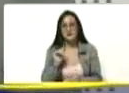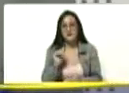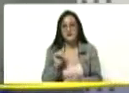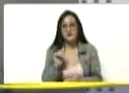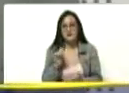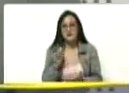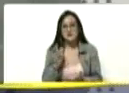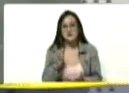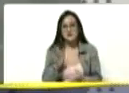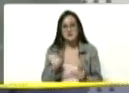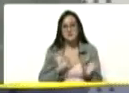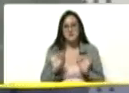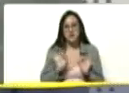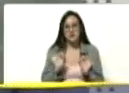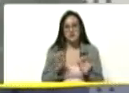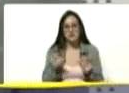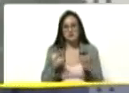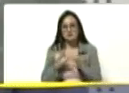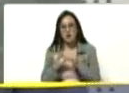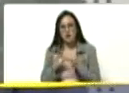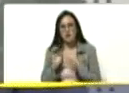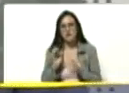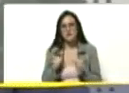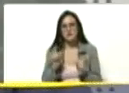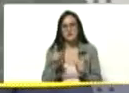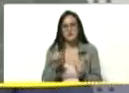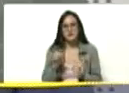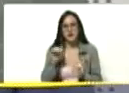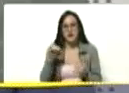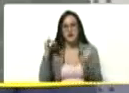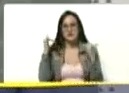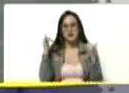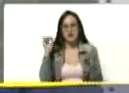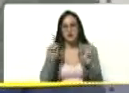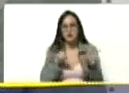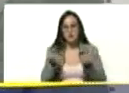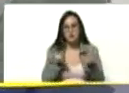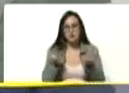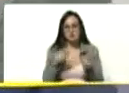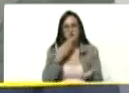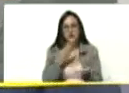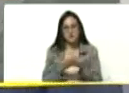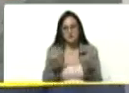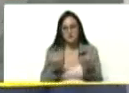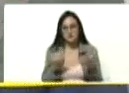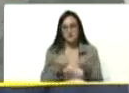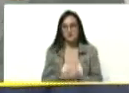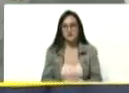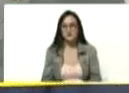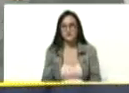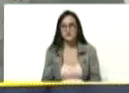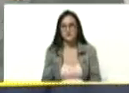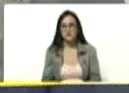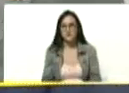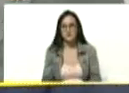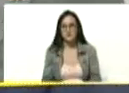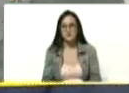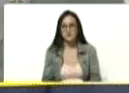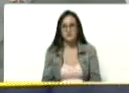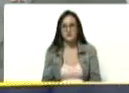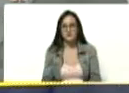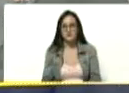con los preparativos y coordinaciones para la celebración de este evento. As we commemorate the 18th anniversary of the founding of